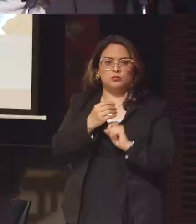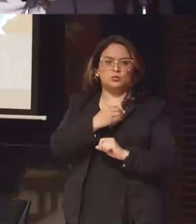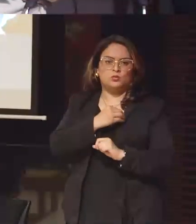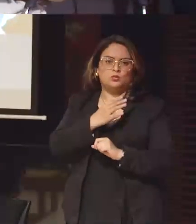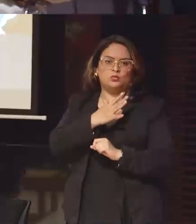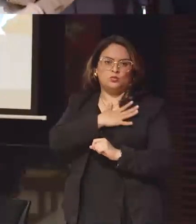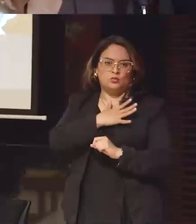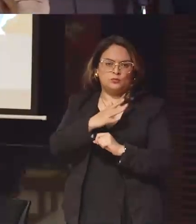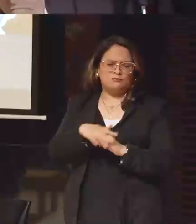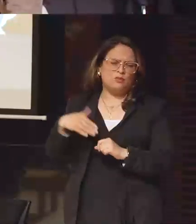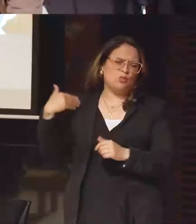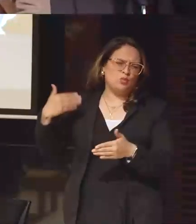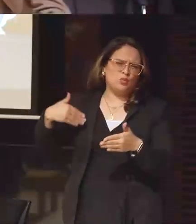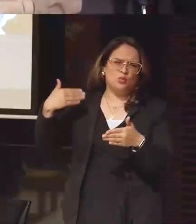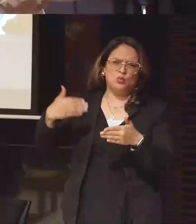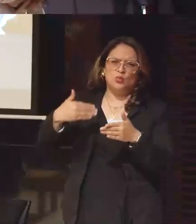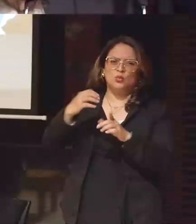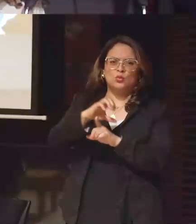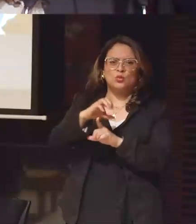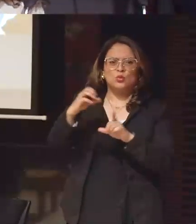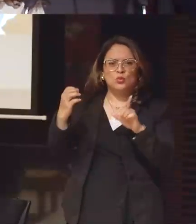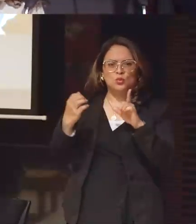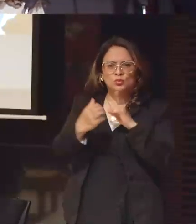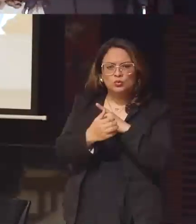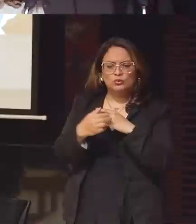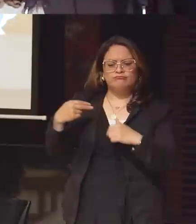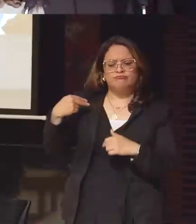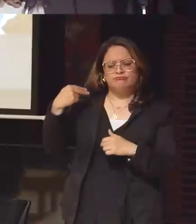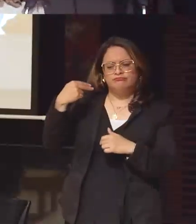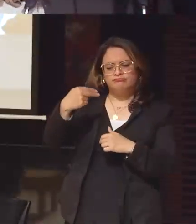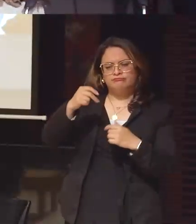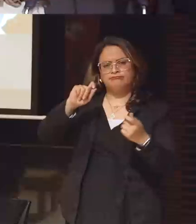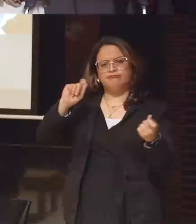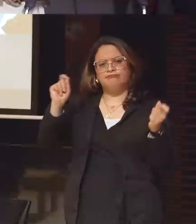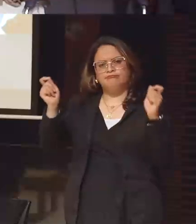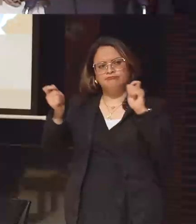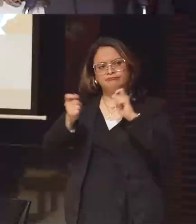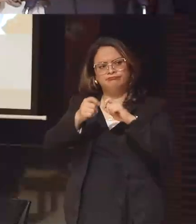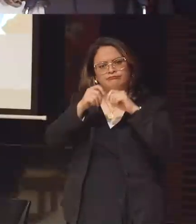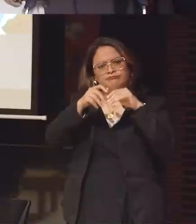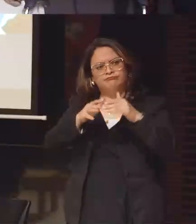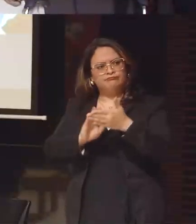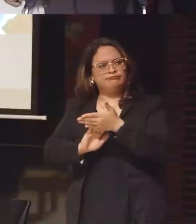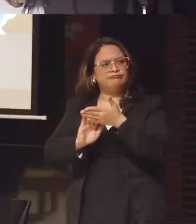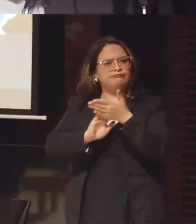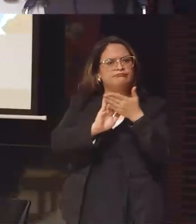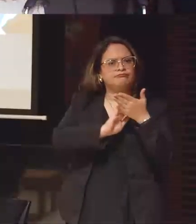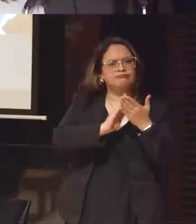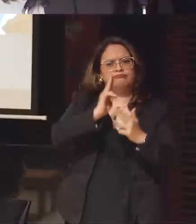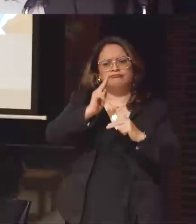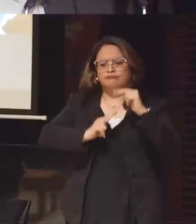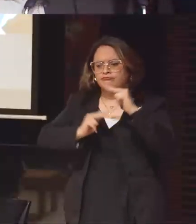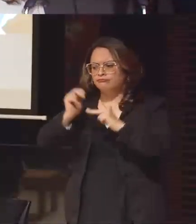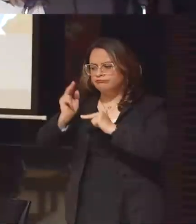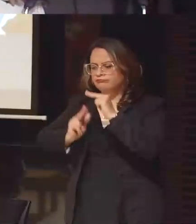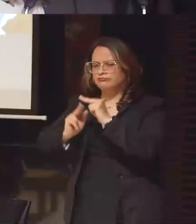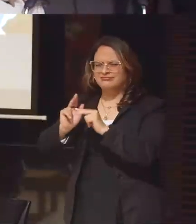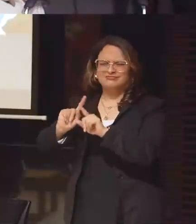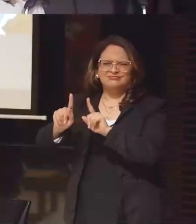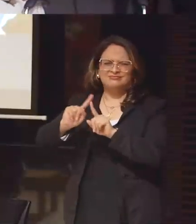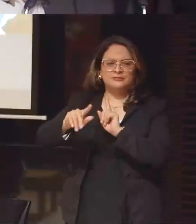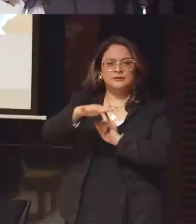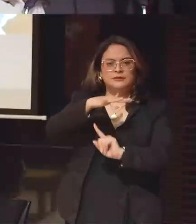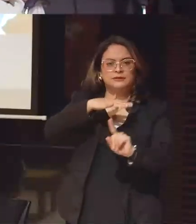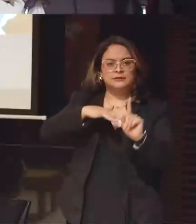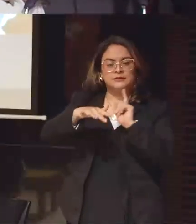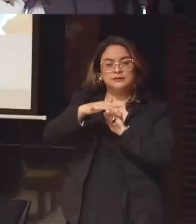Culturalmente, históricamente, las grandes transformaciones, sea por infraestructura o por diferentes circunstancias, cuando una ciudad vive